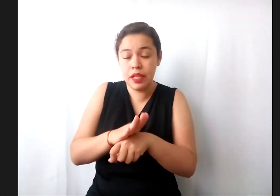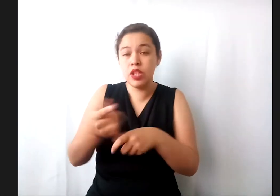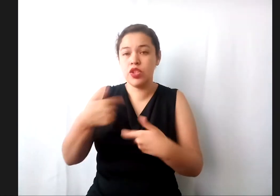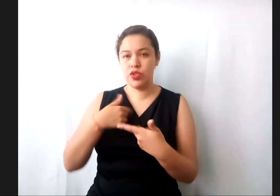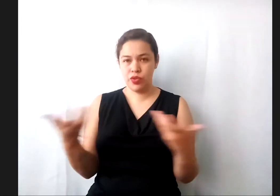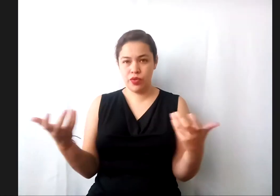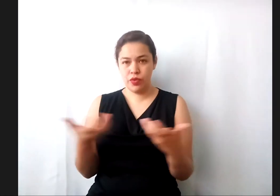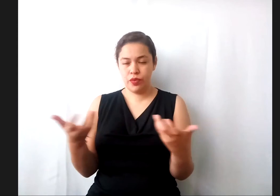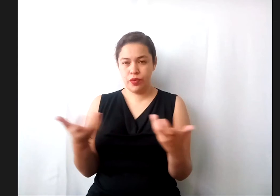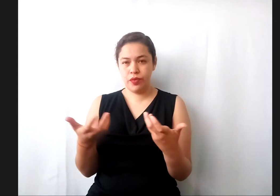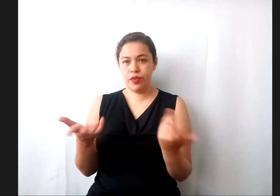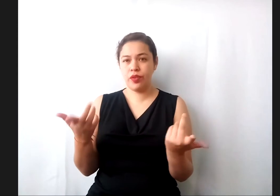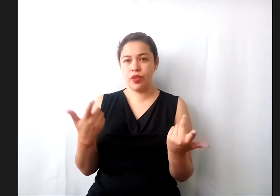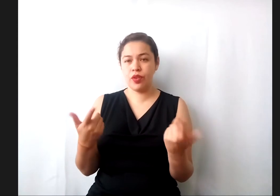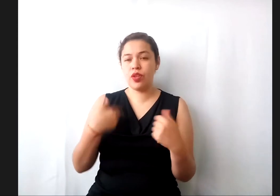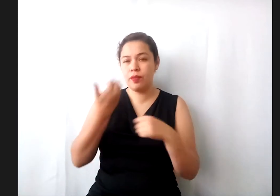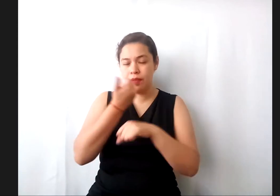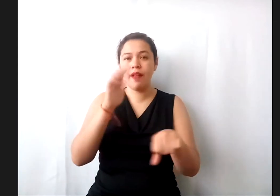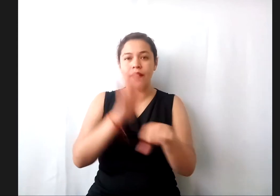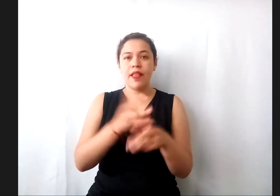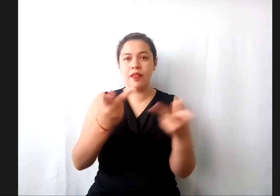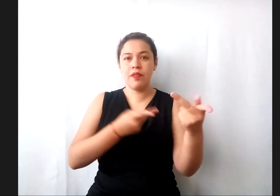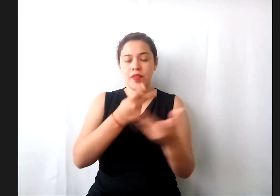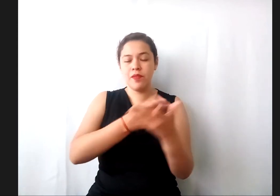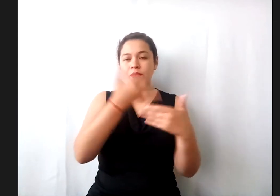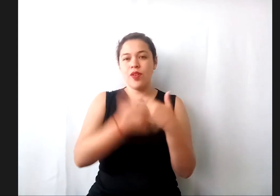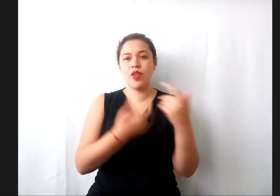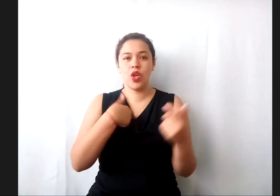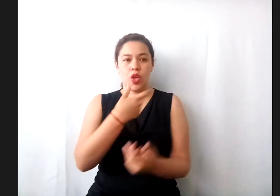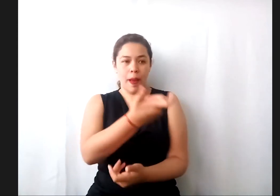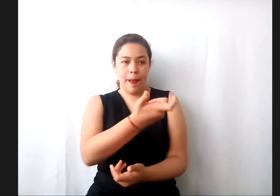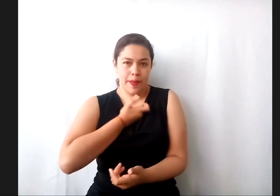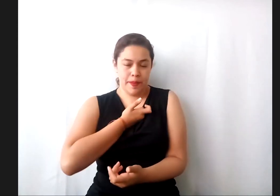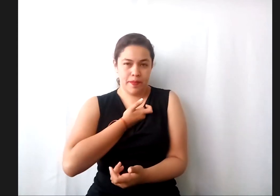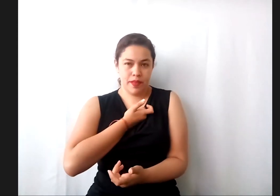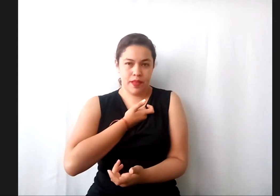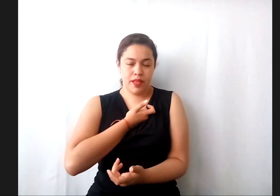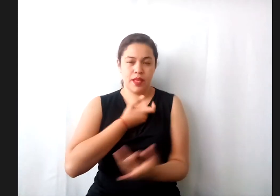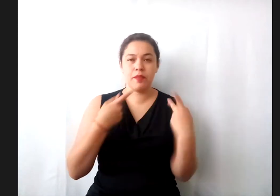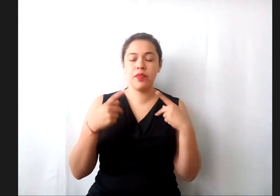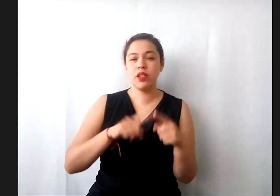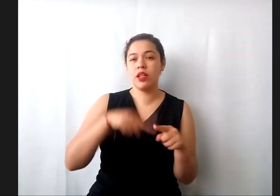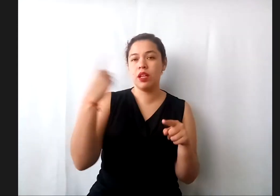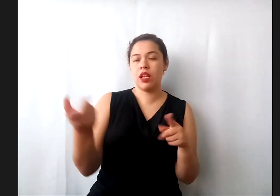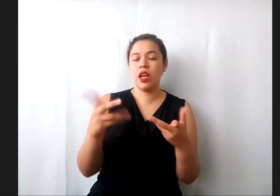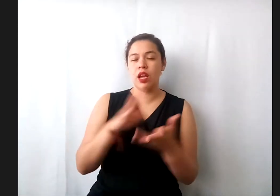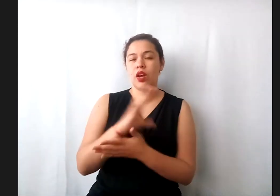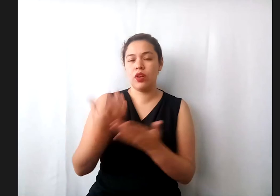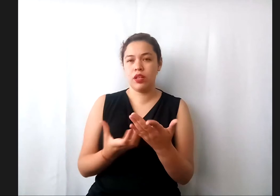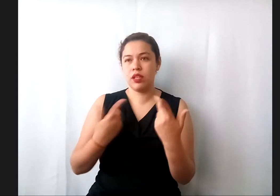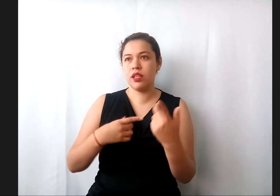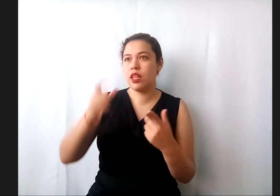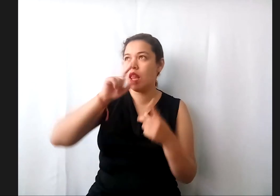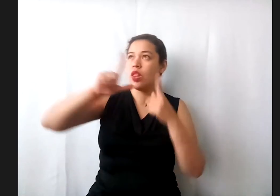en sí, pues cobro por la administración del proyecto. Así es, porque esta persona contrata a la gente, por ejemplo, de